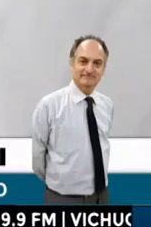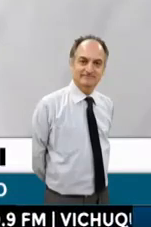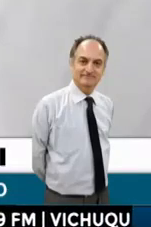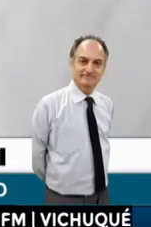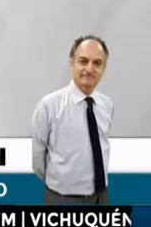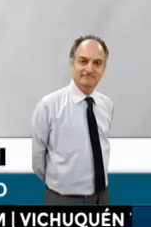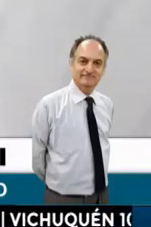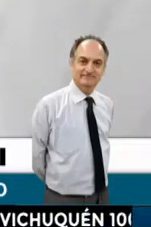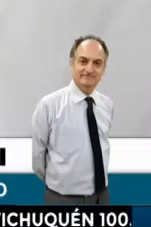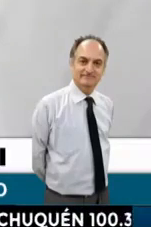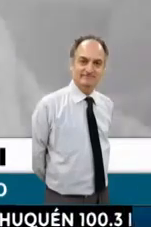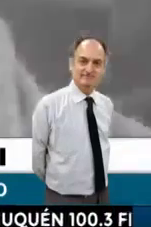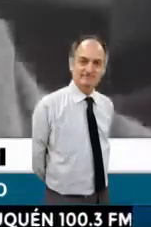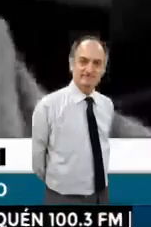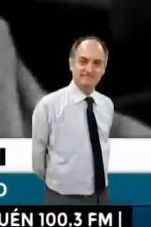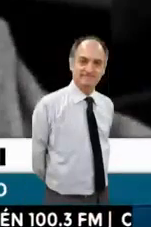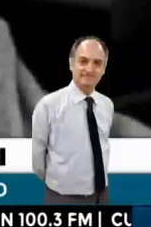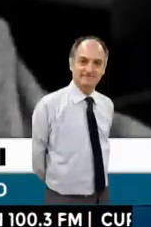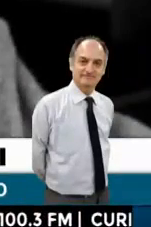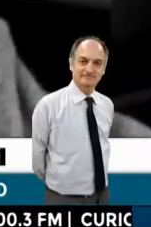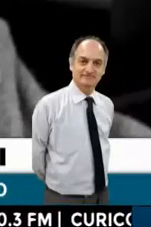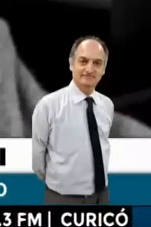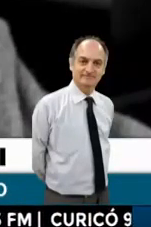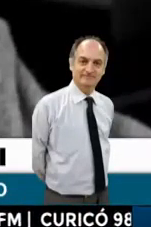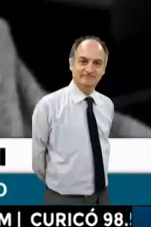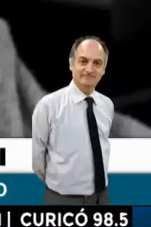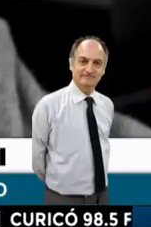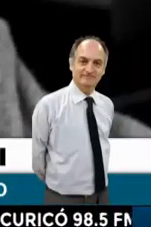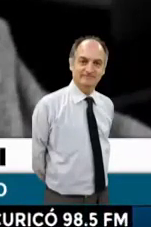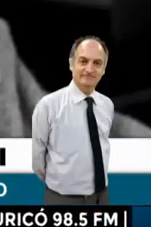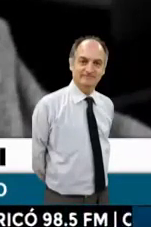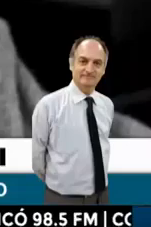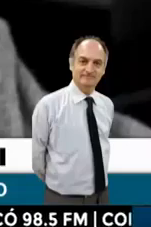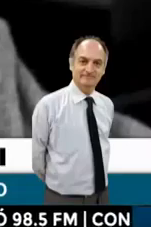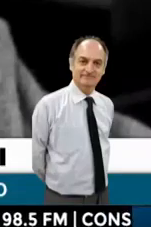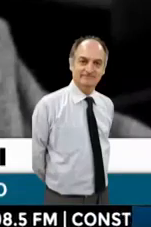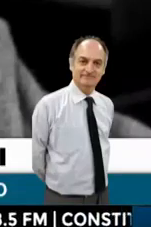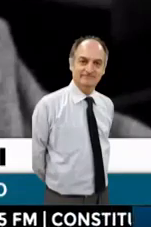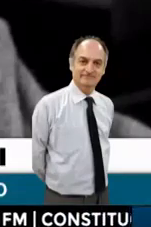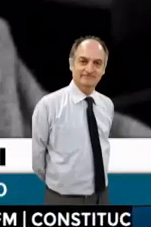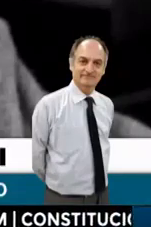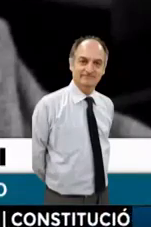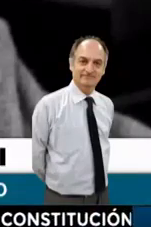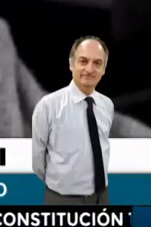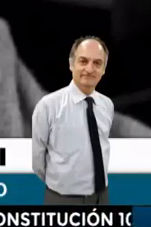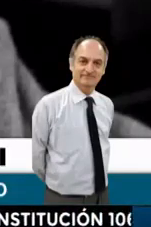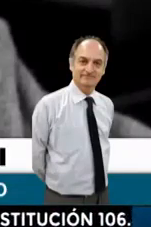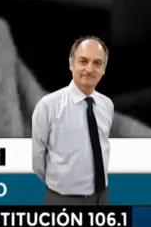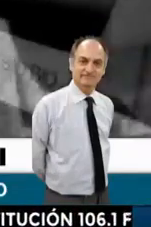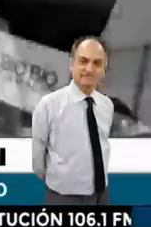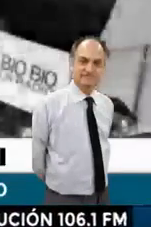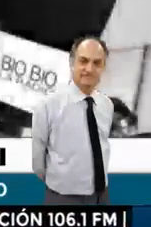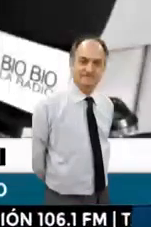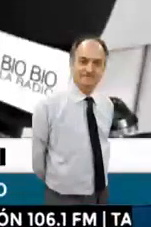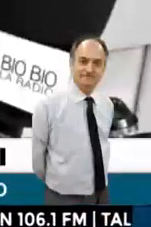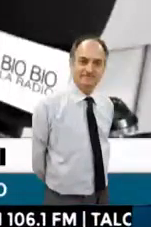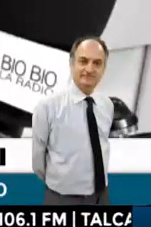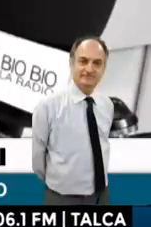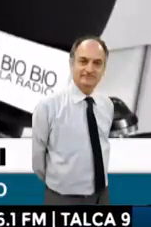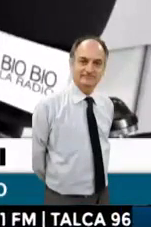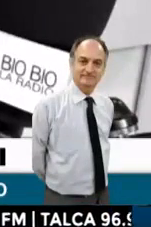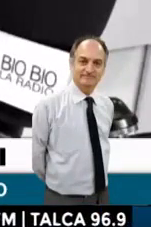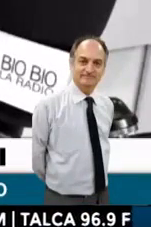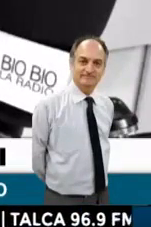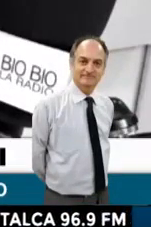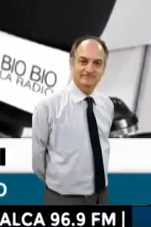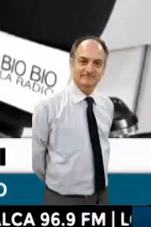Un hombre clave de las comunicaciones chilenas, pionero en todo lo que ha sido la televisión, el primero en transmitir desde exteriores, el